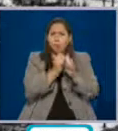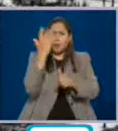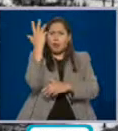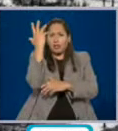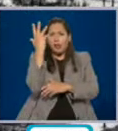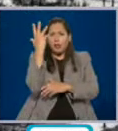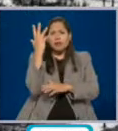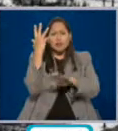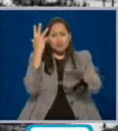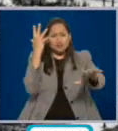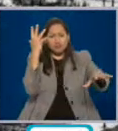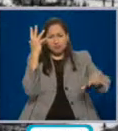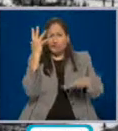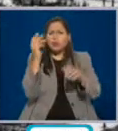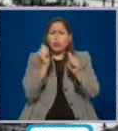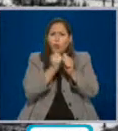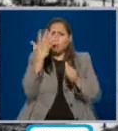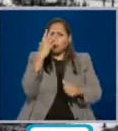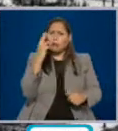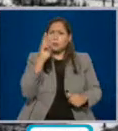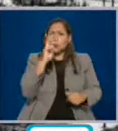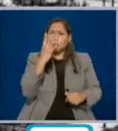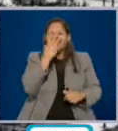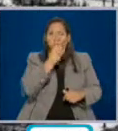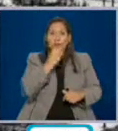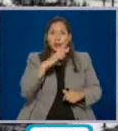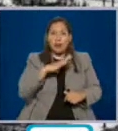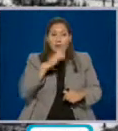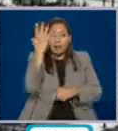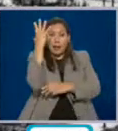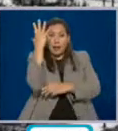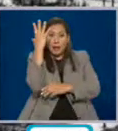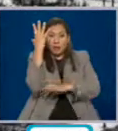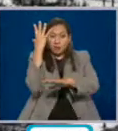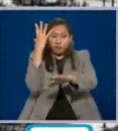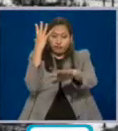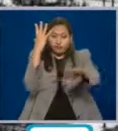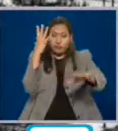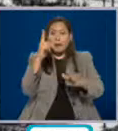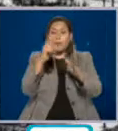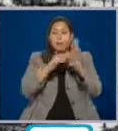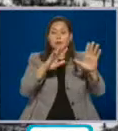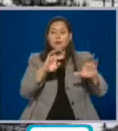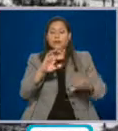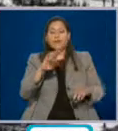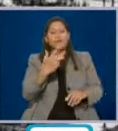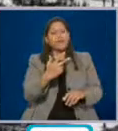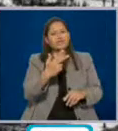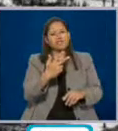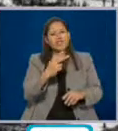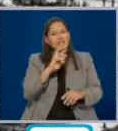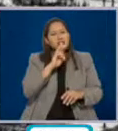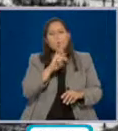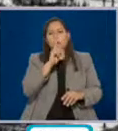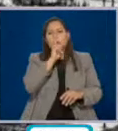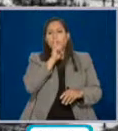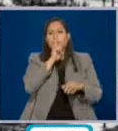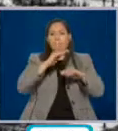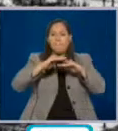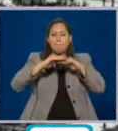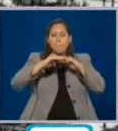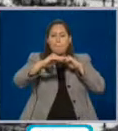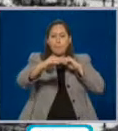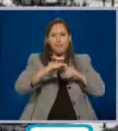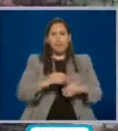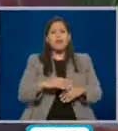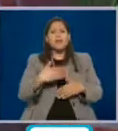sí, o sea, se tenía veía bastante por ejemplo, bonito. ahí están los árboles y hasta fue te digo, en 1958 que dijeron ya, vamos a dejarlo como está ahorita. ¿Y ahora tú sabes